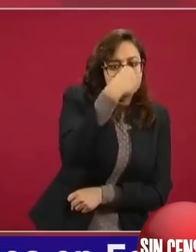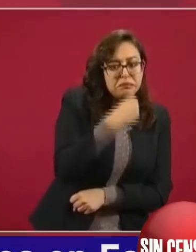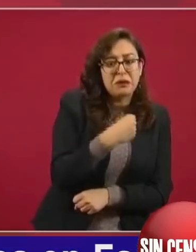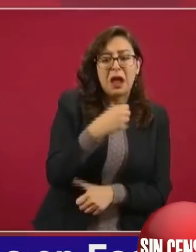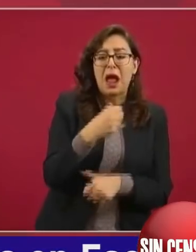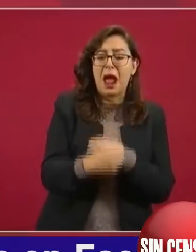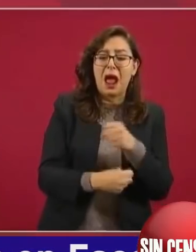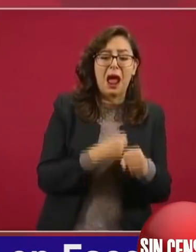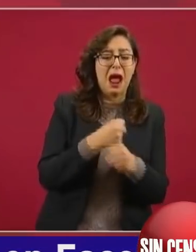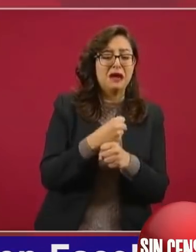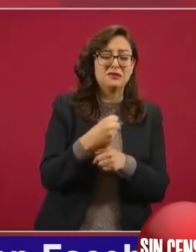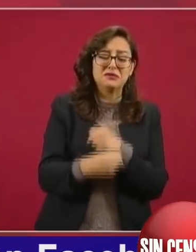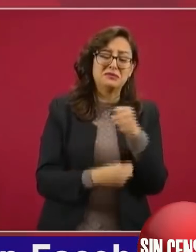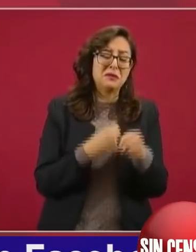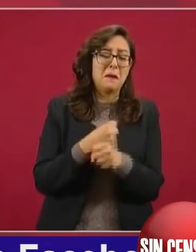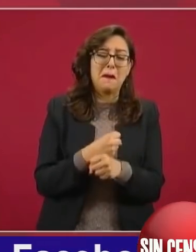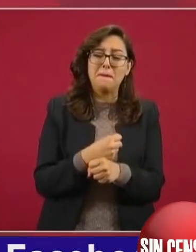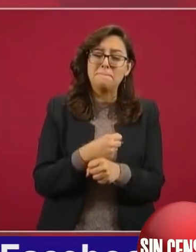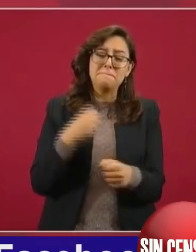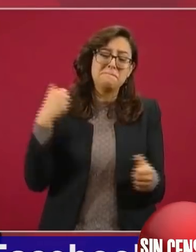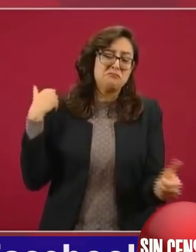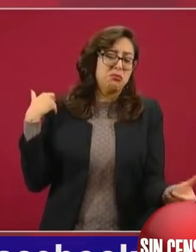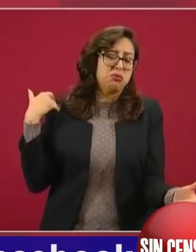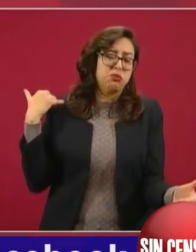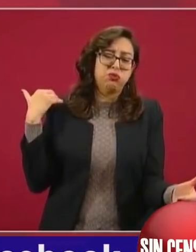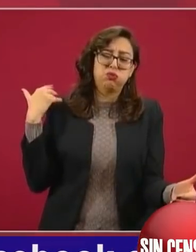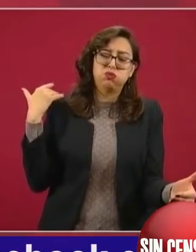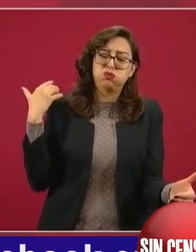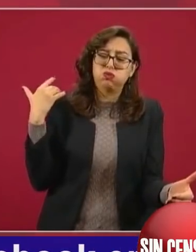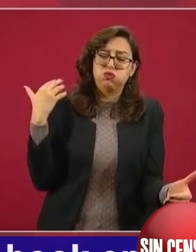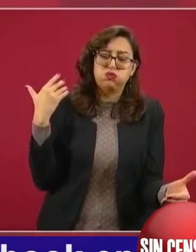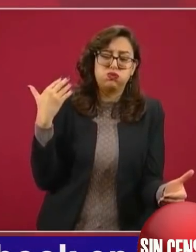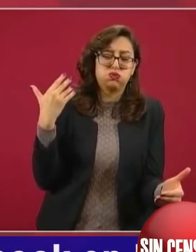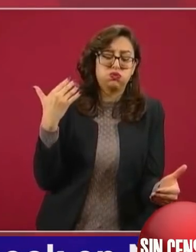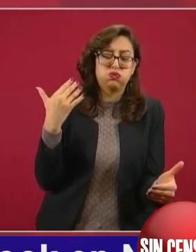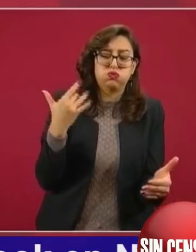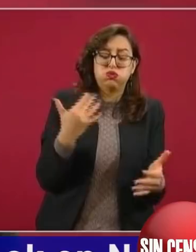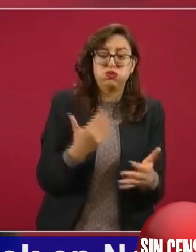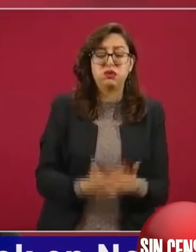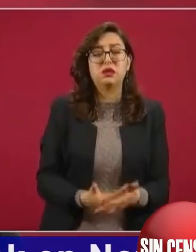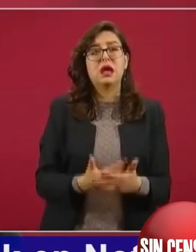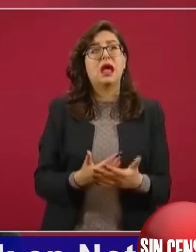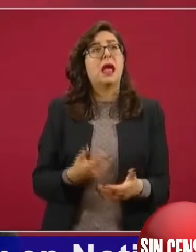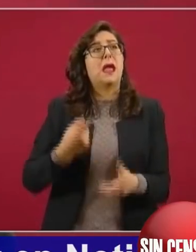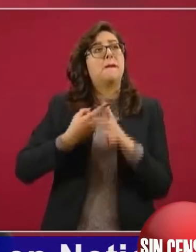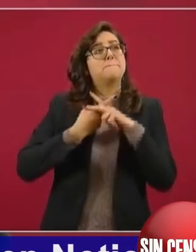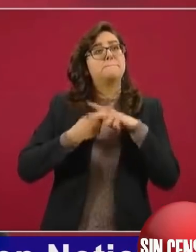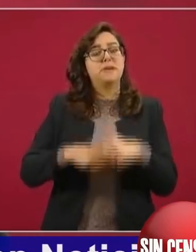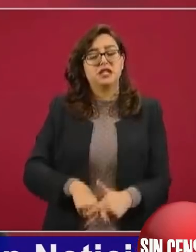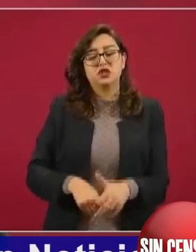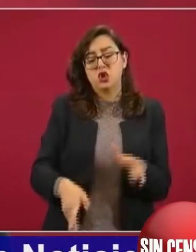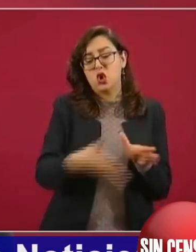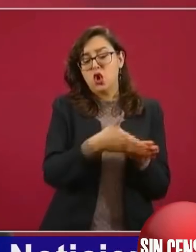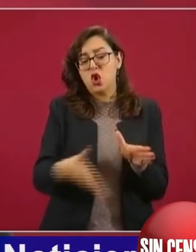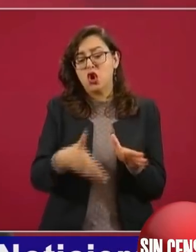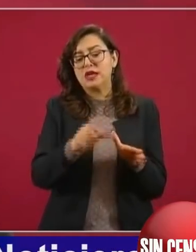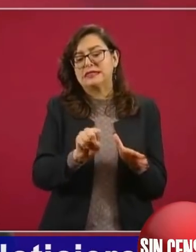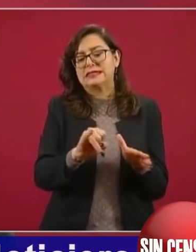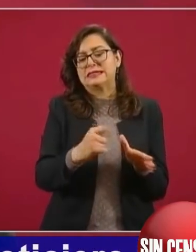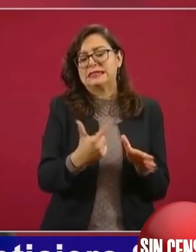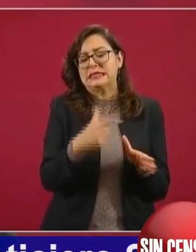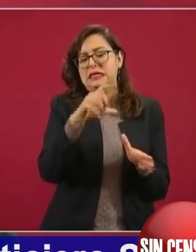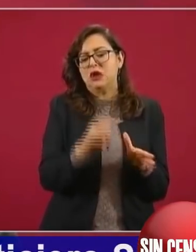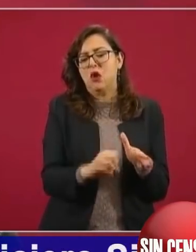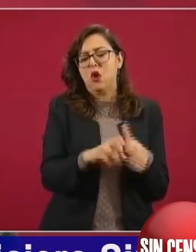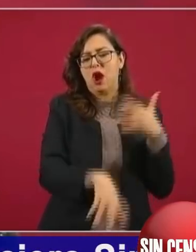milenaria que se conoce en los registros humanos al menos desde el siglo XIV o XV, en donde